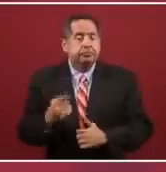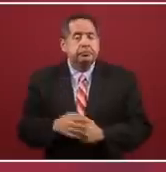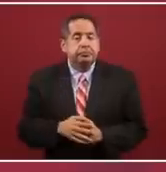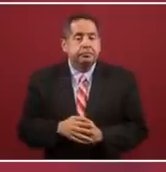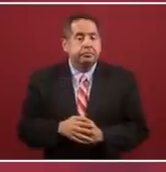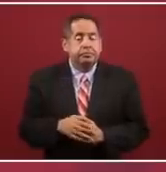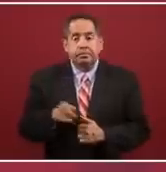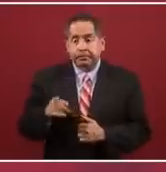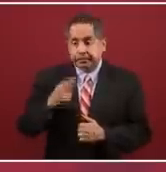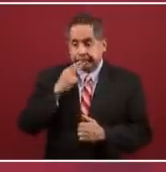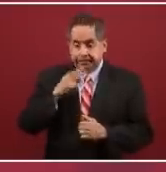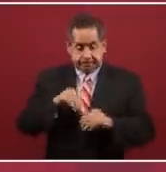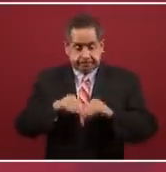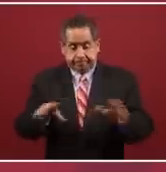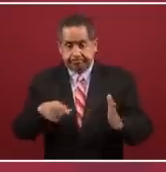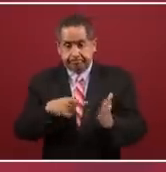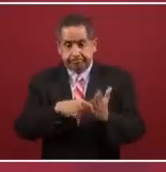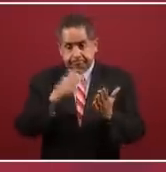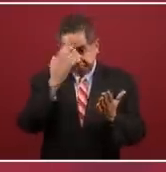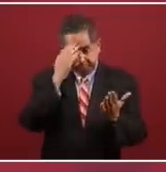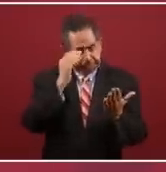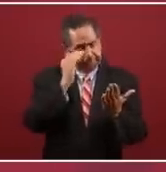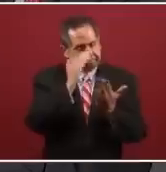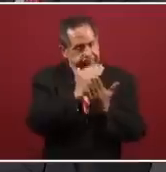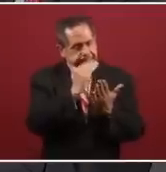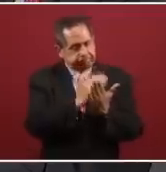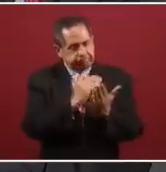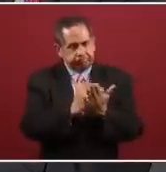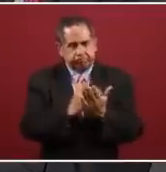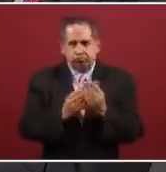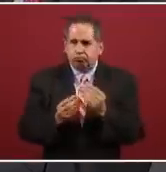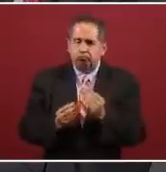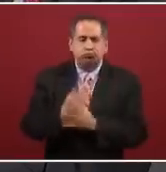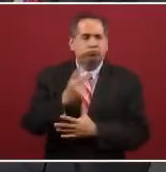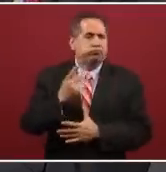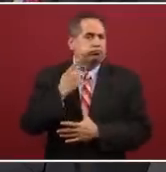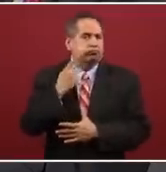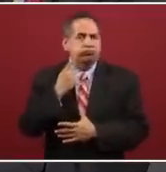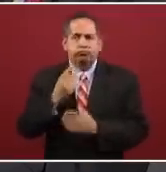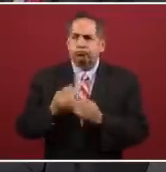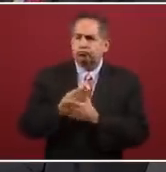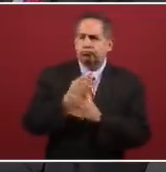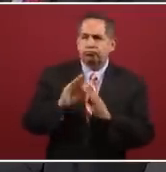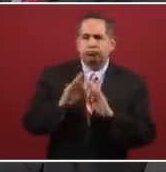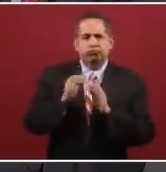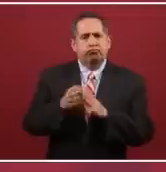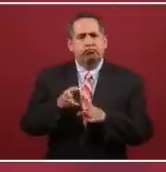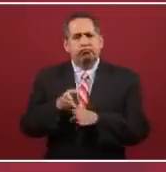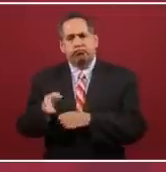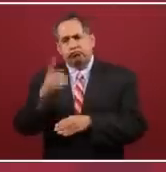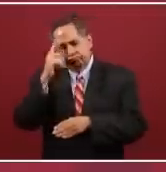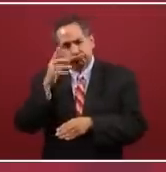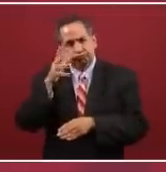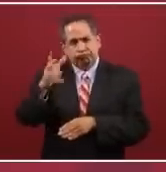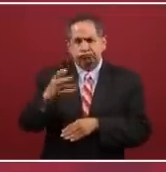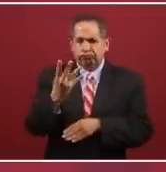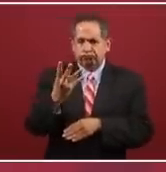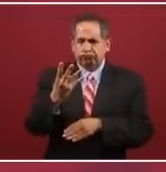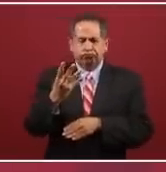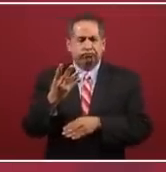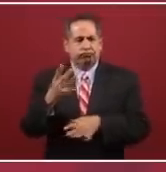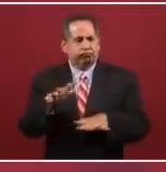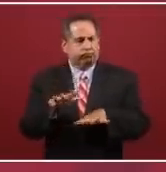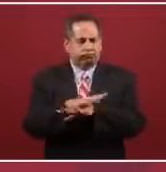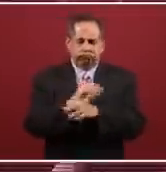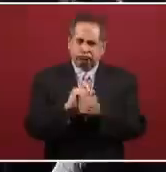da a conocer una nueva política para la transformación del